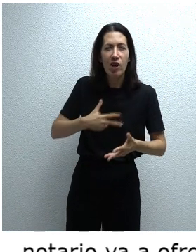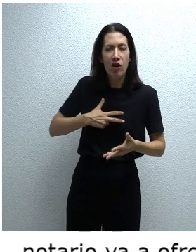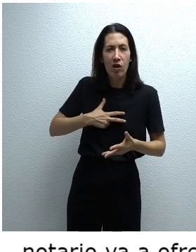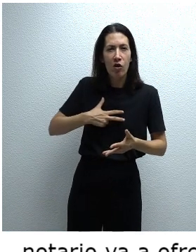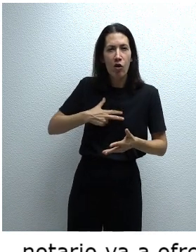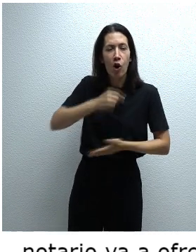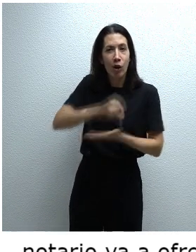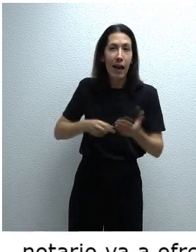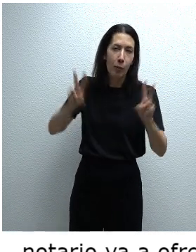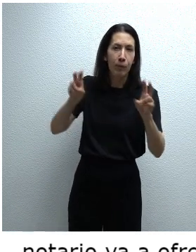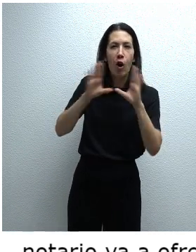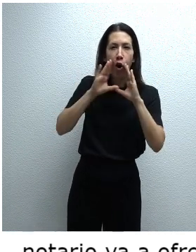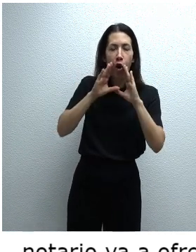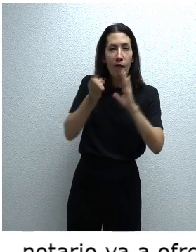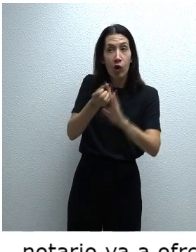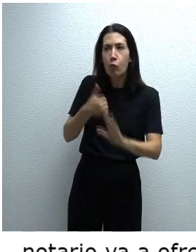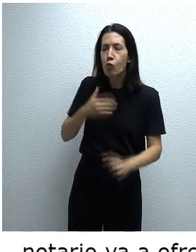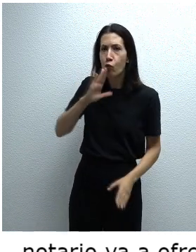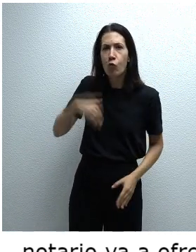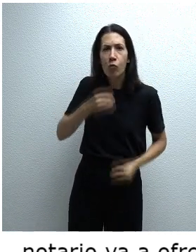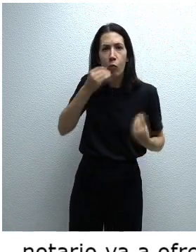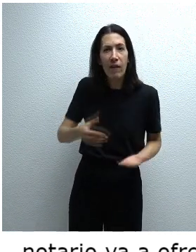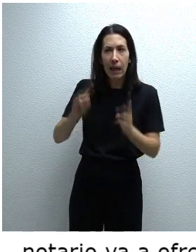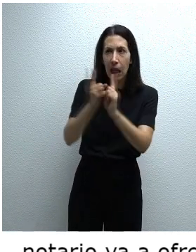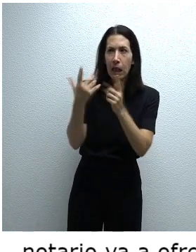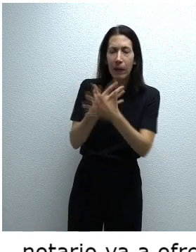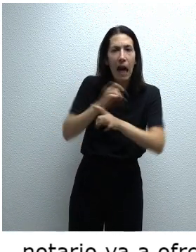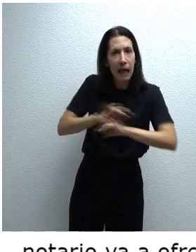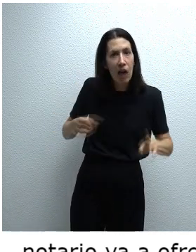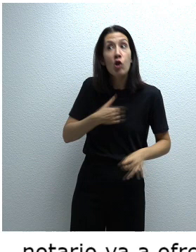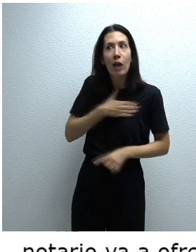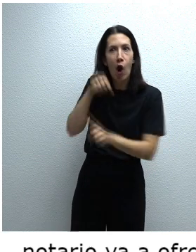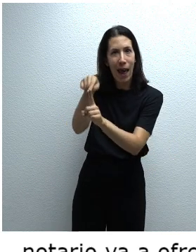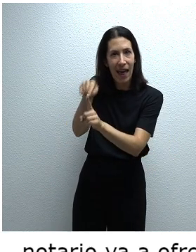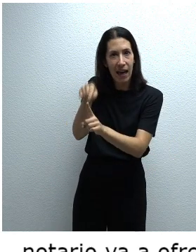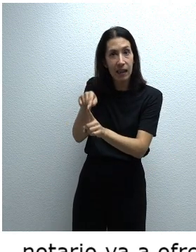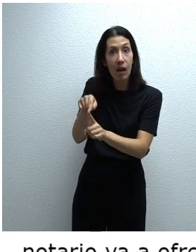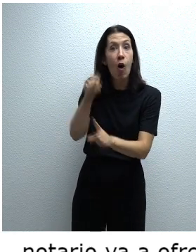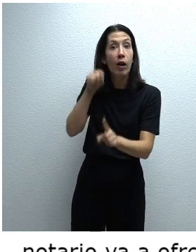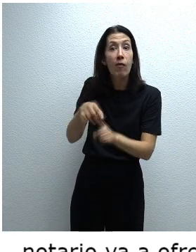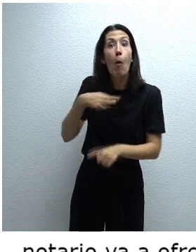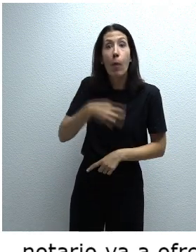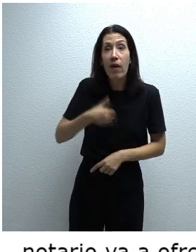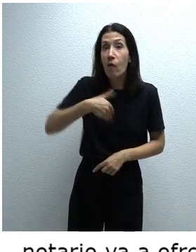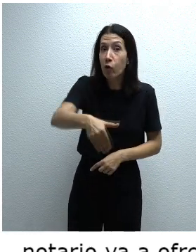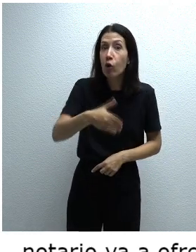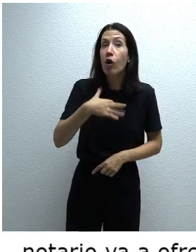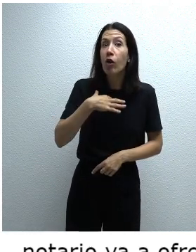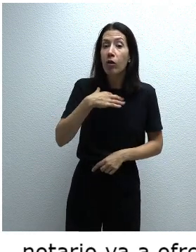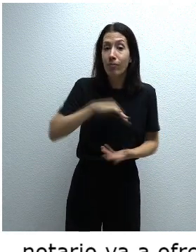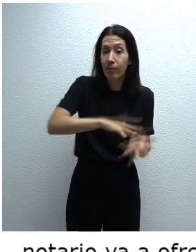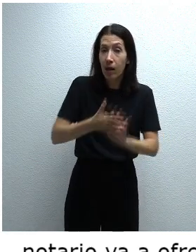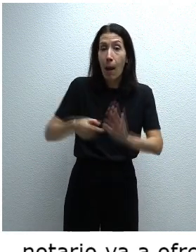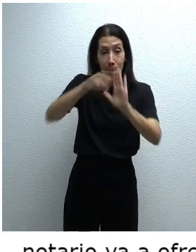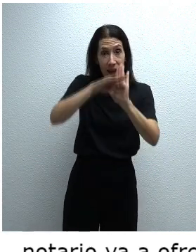atendido y me ha entendido, que sea él, objetivar de alguna forma ese momento en que entre en vigor esas medidas que me podrán representar. Sí. Y yo creo que